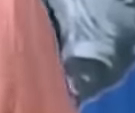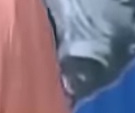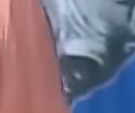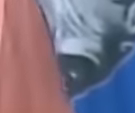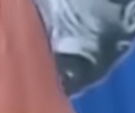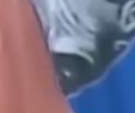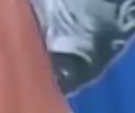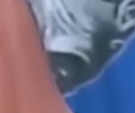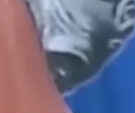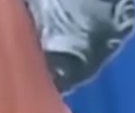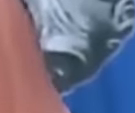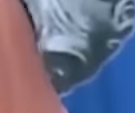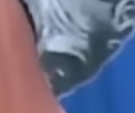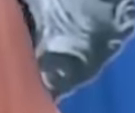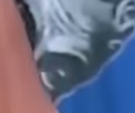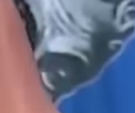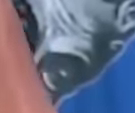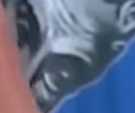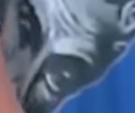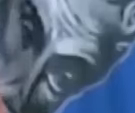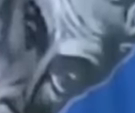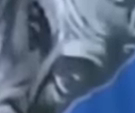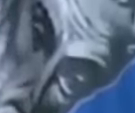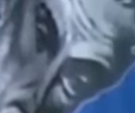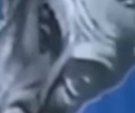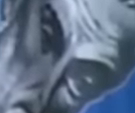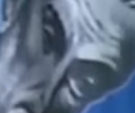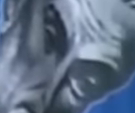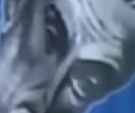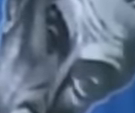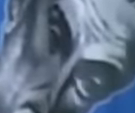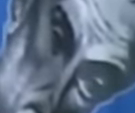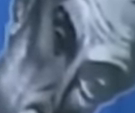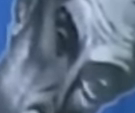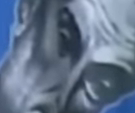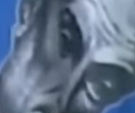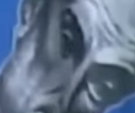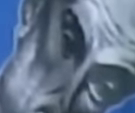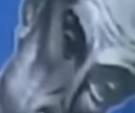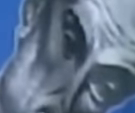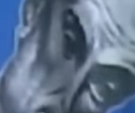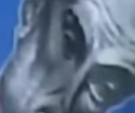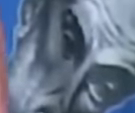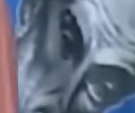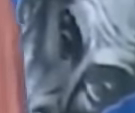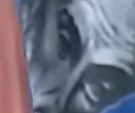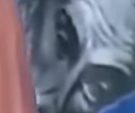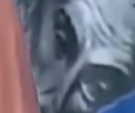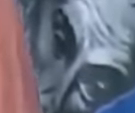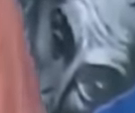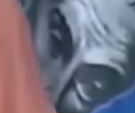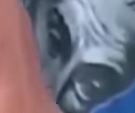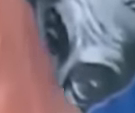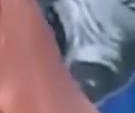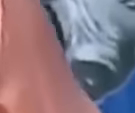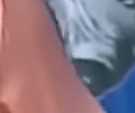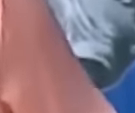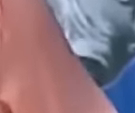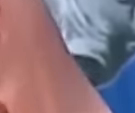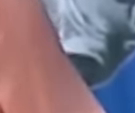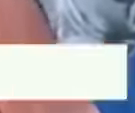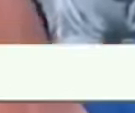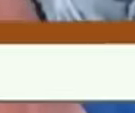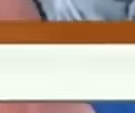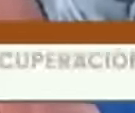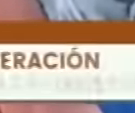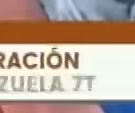inmensas riquezas. Y lo vimos en el año 2019, lo que significó el antiproyecto